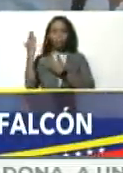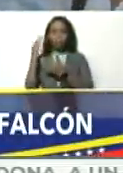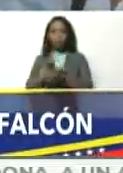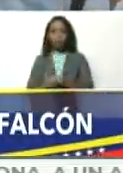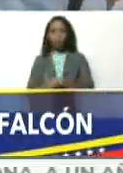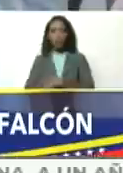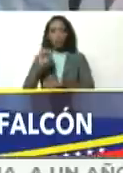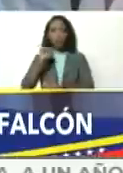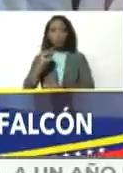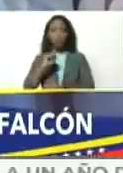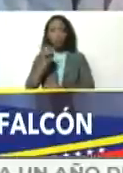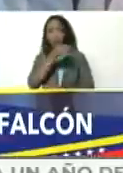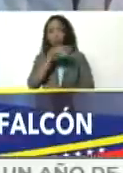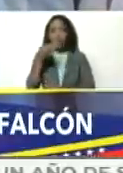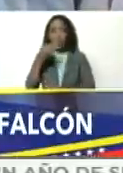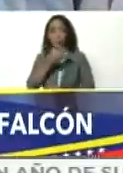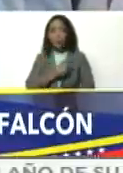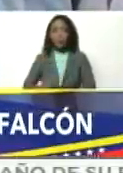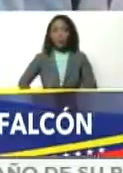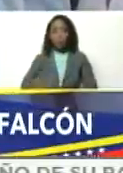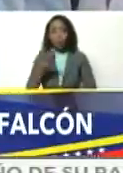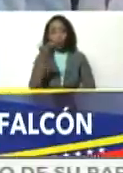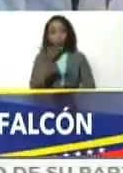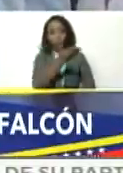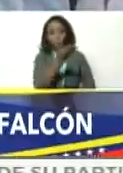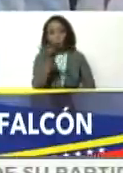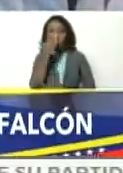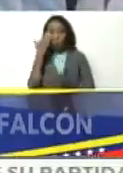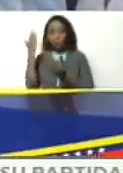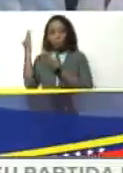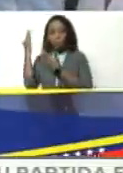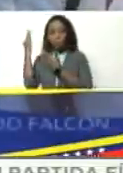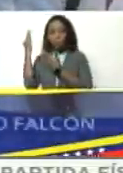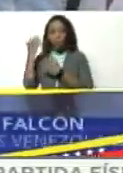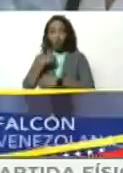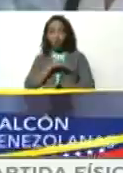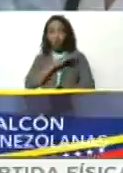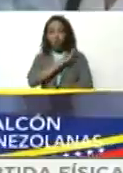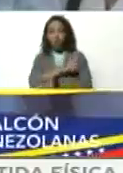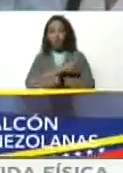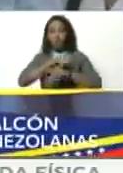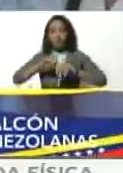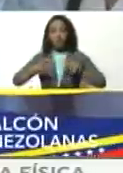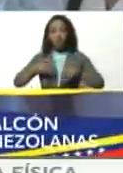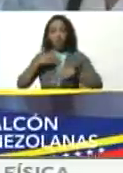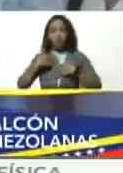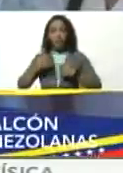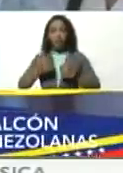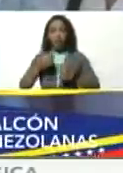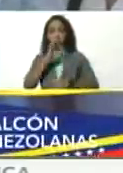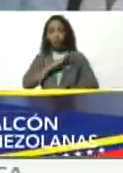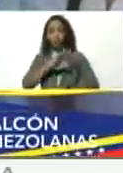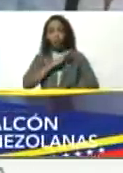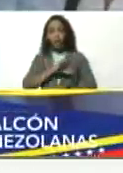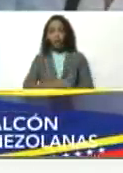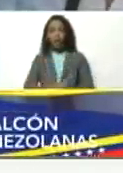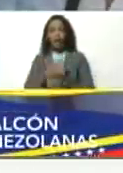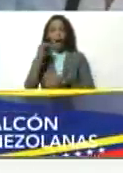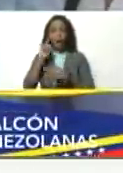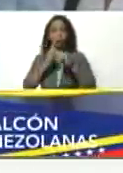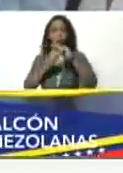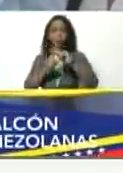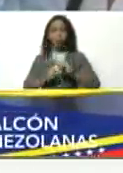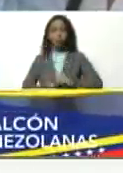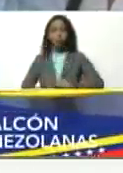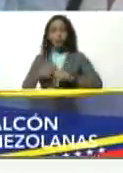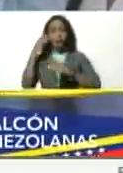es correcto, presidente. Ya usted puede ver cómo nuestras fuerzas territoriales de salud y sociales están sumadas